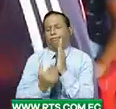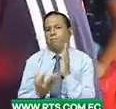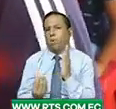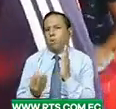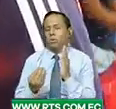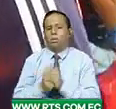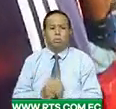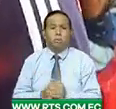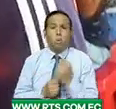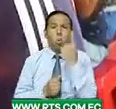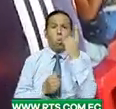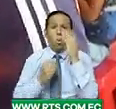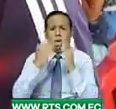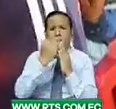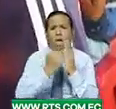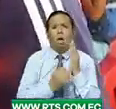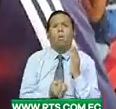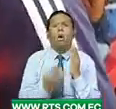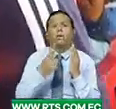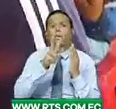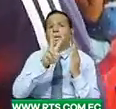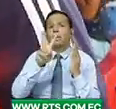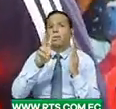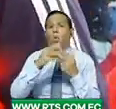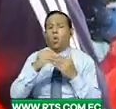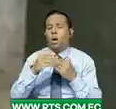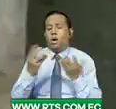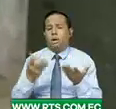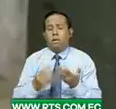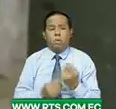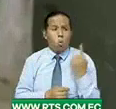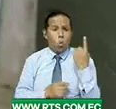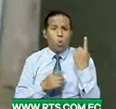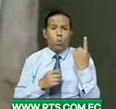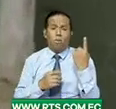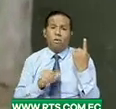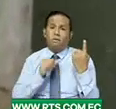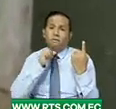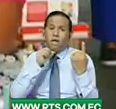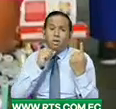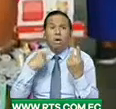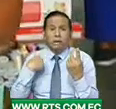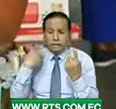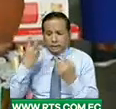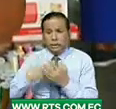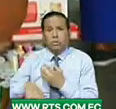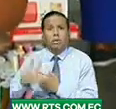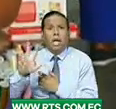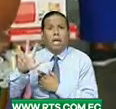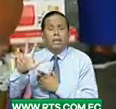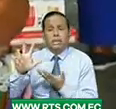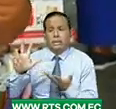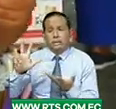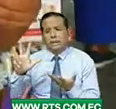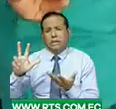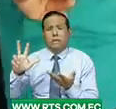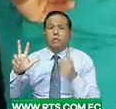lista, $32. ¿Cuántos niños? Para uno solo, porque son tres, pero no me alcanza, no, el presupuesto no alcanza